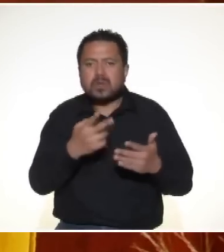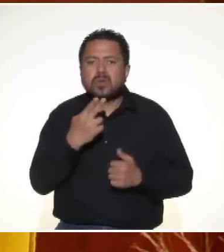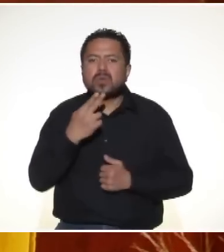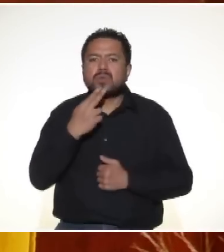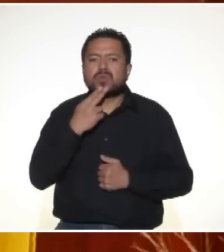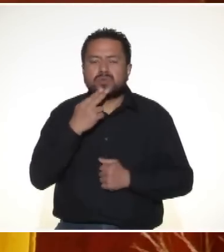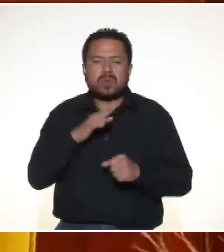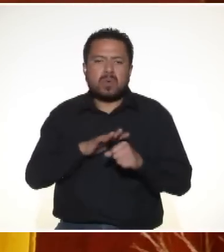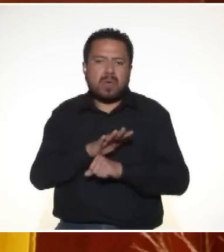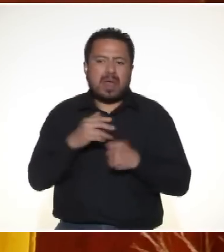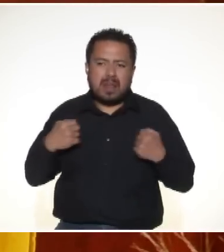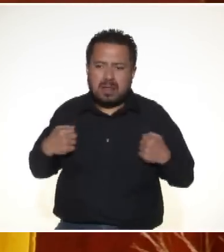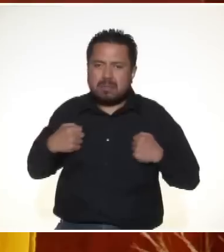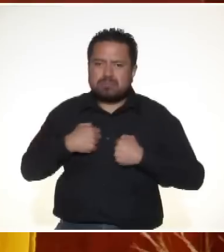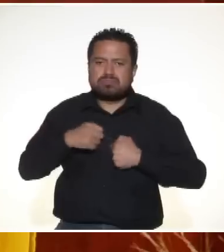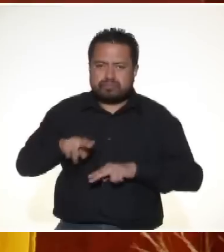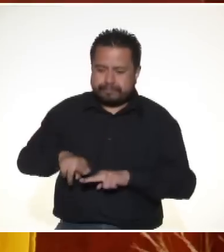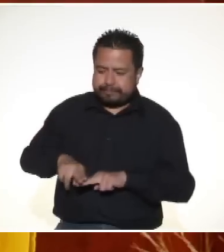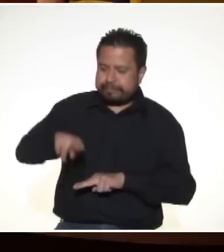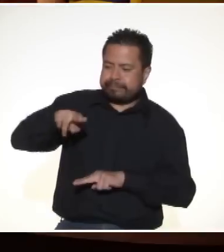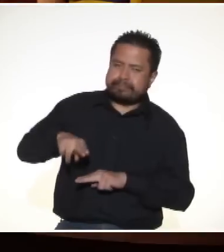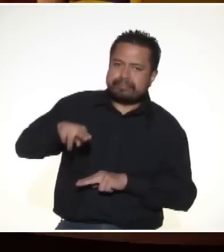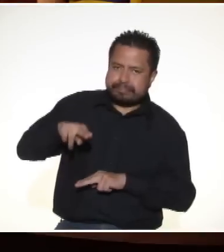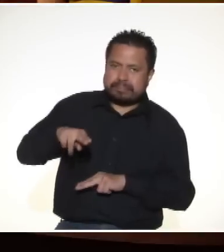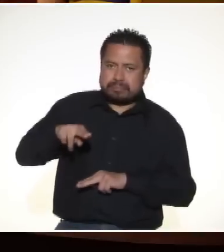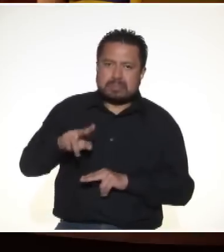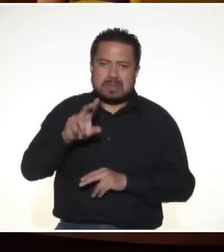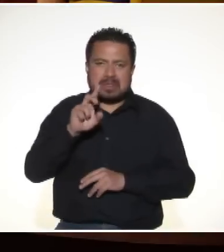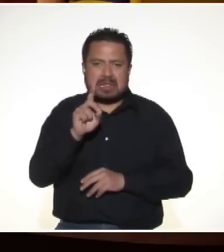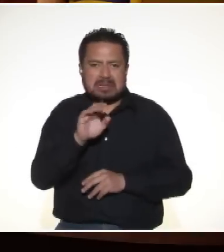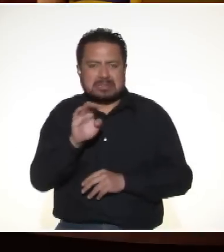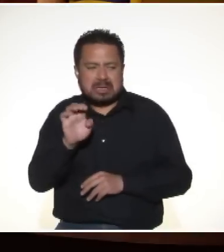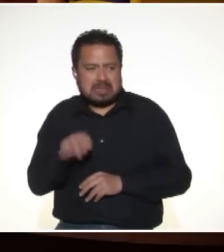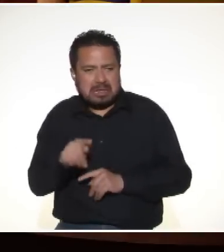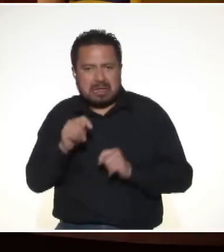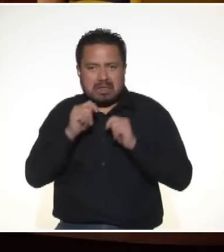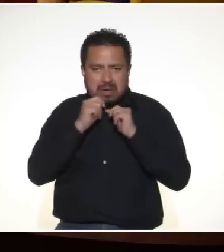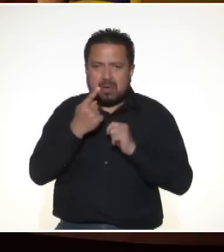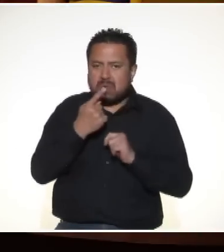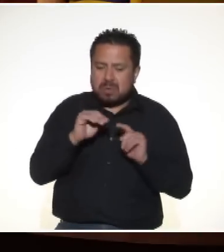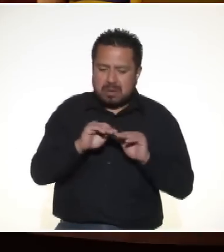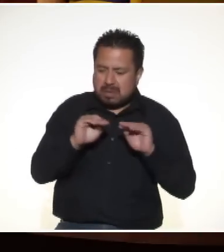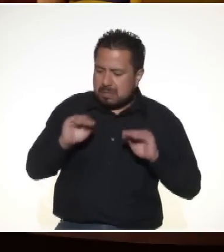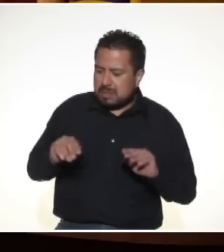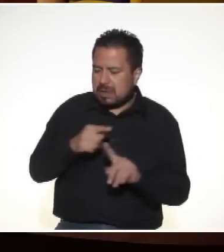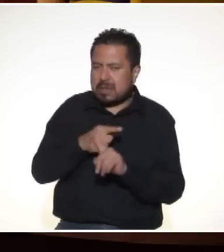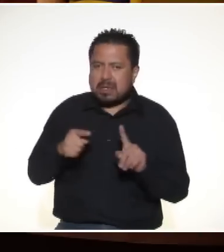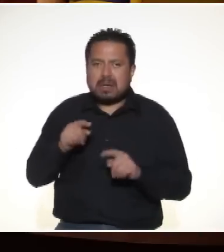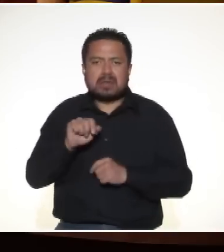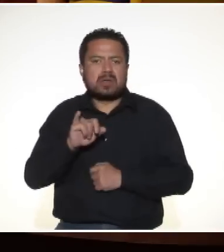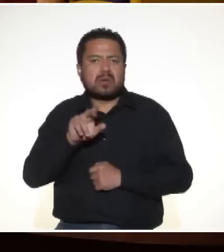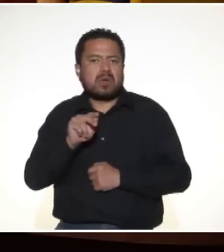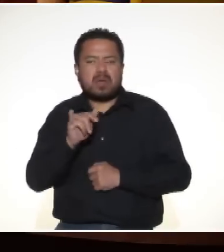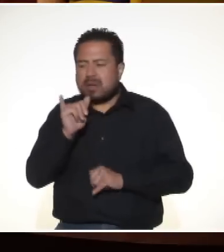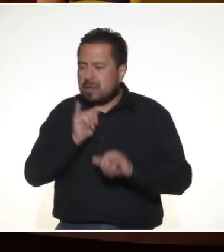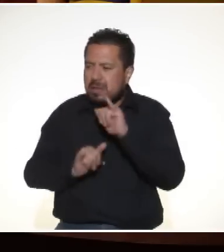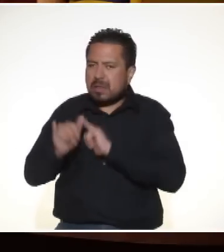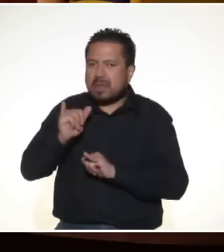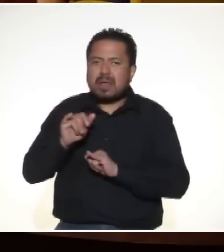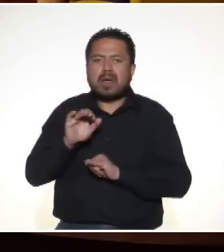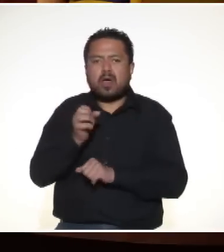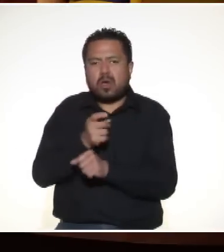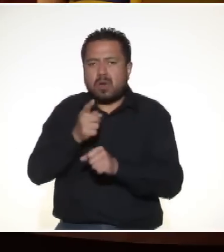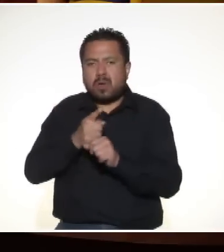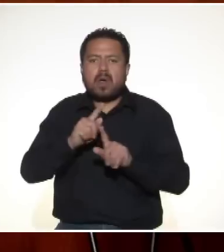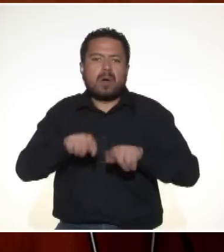de un chaleco de flotación. Eso, sean 30 centímetros, sea 1,5 metros, hayas tomado o no hayas tomado, pues te da una